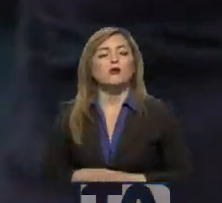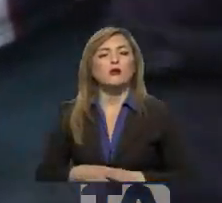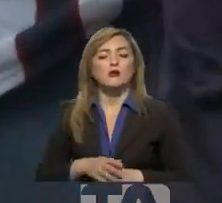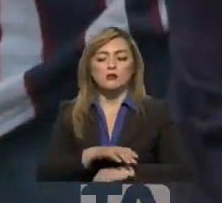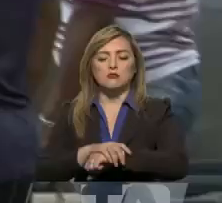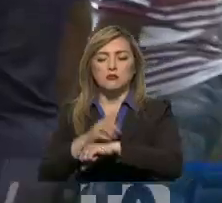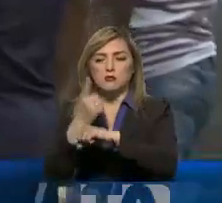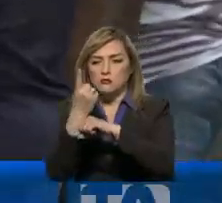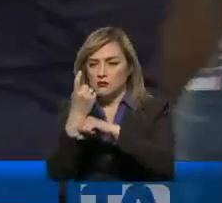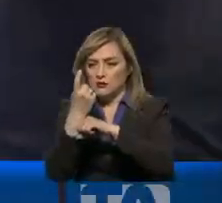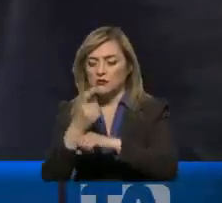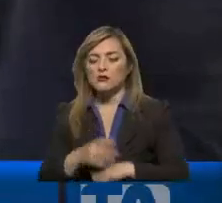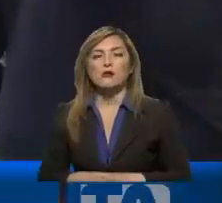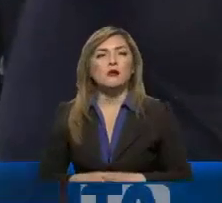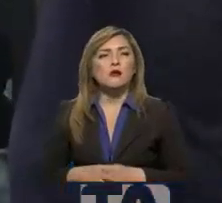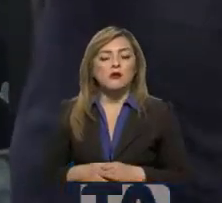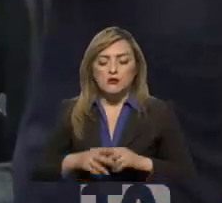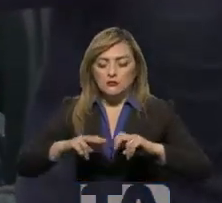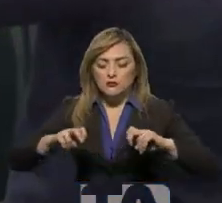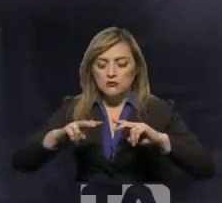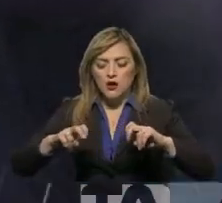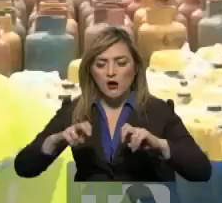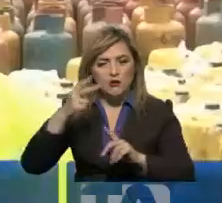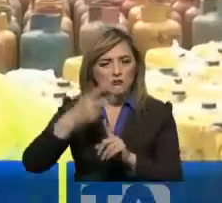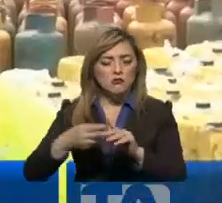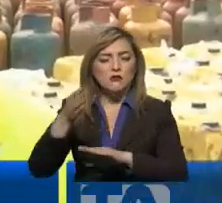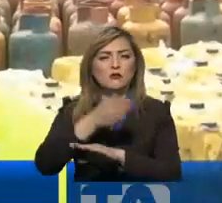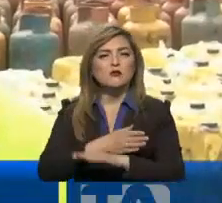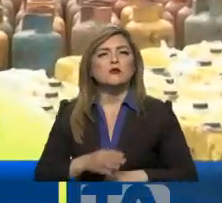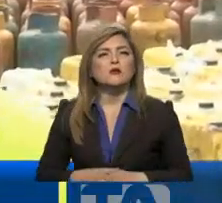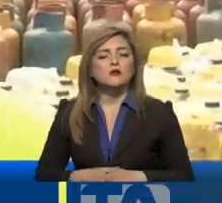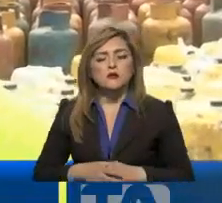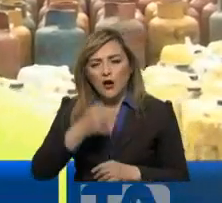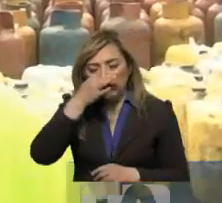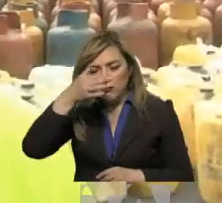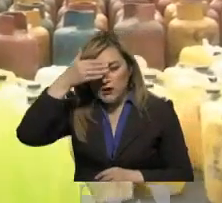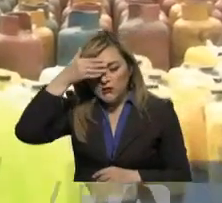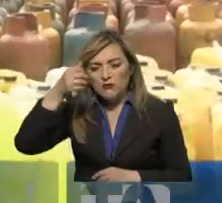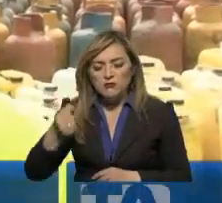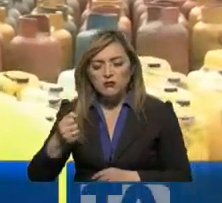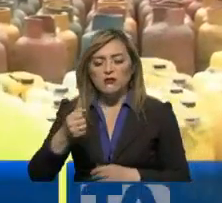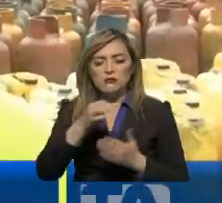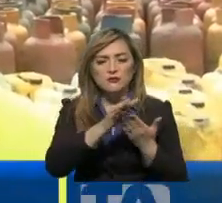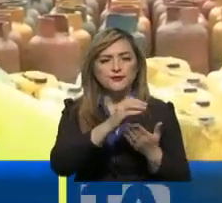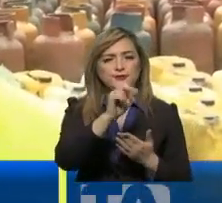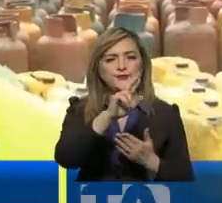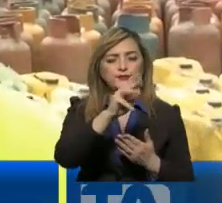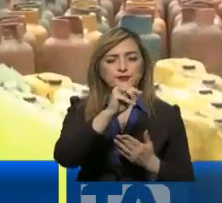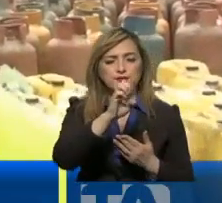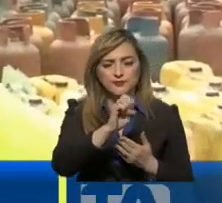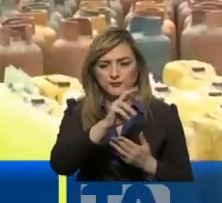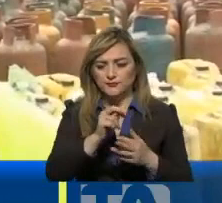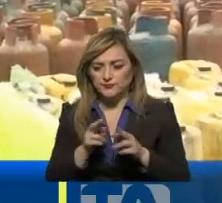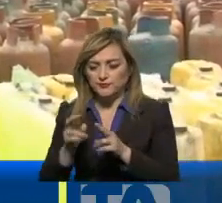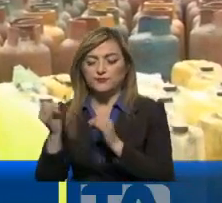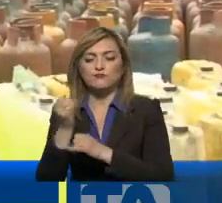11 personas detenidas en una investigación de 2 meses. De Santo Domingo Los Colorados, el Cantón del Carmen y el Cantón Río Verde,